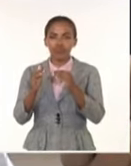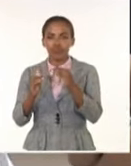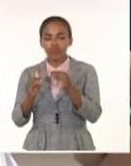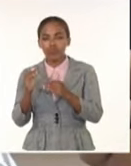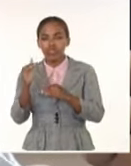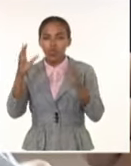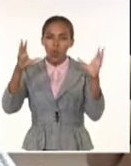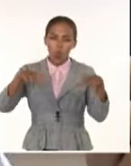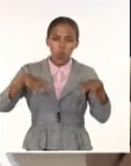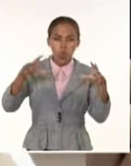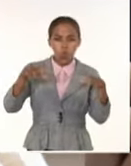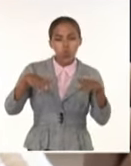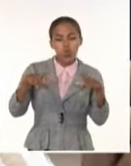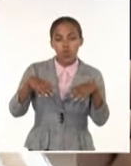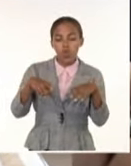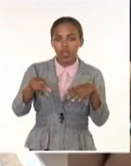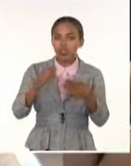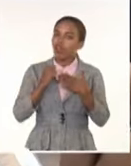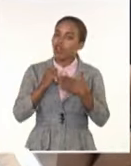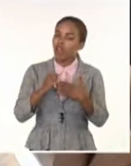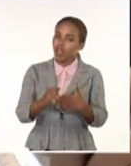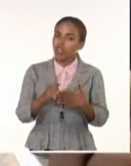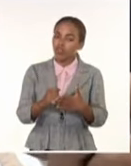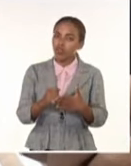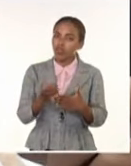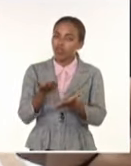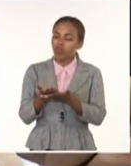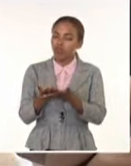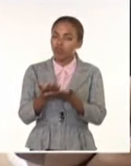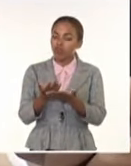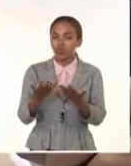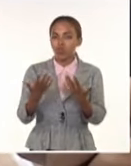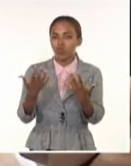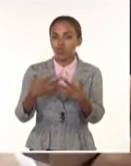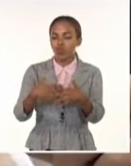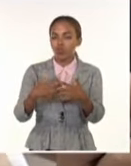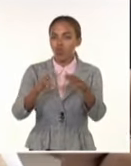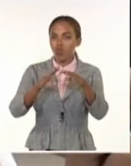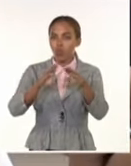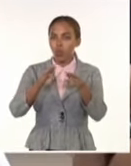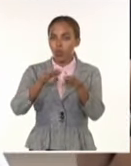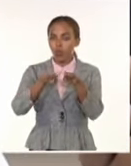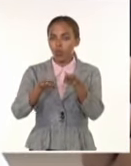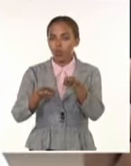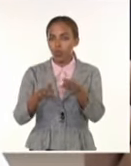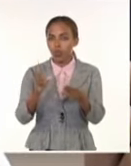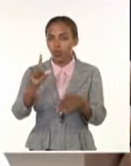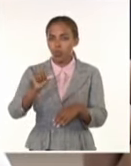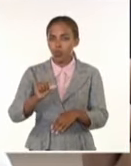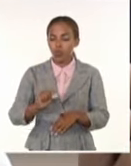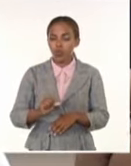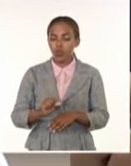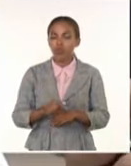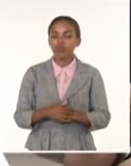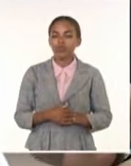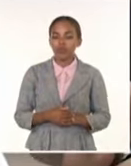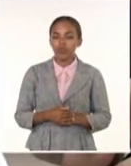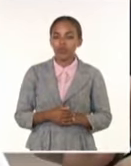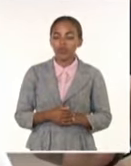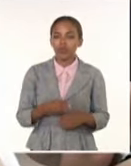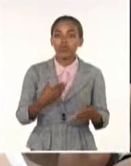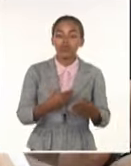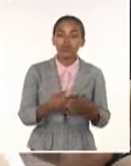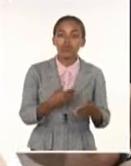país, que eso hace que la demanda tienda a disminuir. Tenemos una sola unidad en avería, que es la unidad número 5 de la termoeléctrica de Renté,